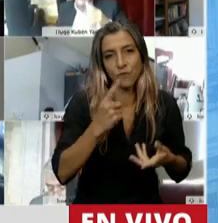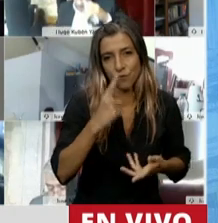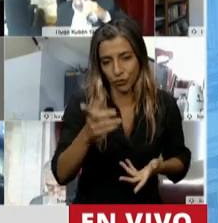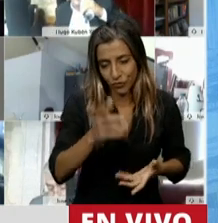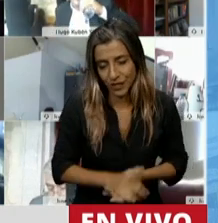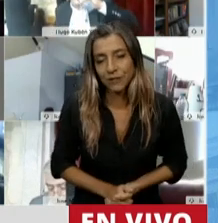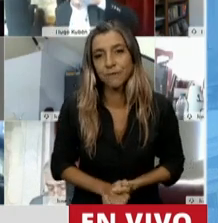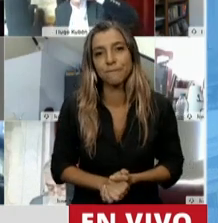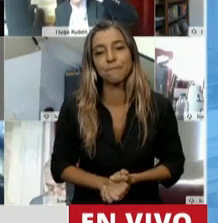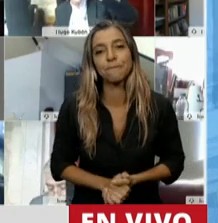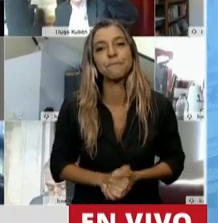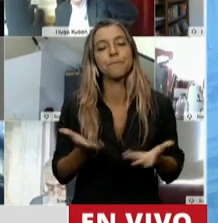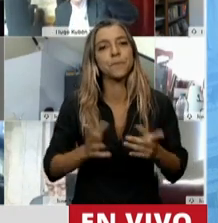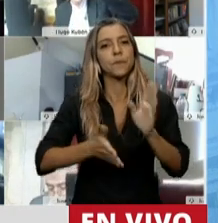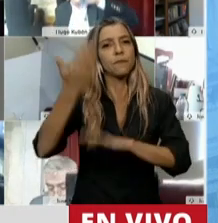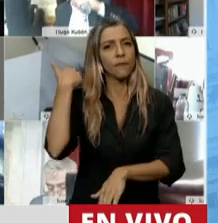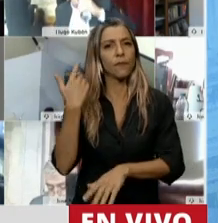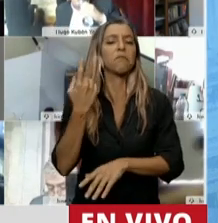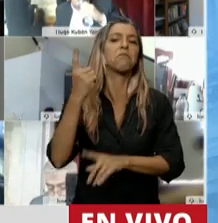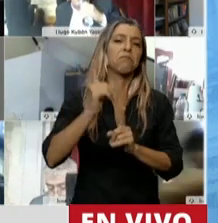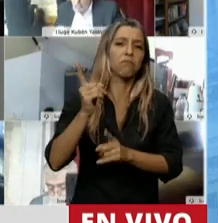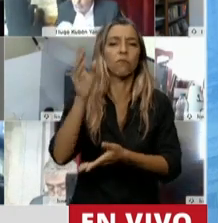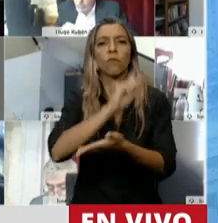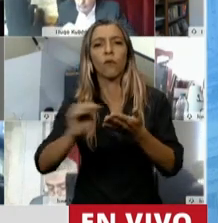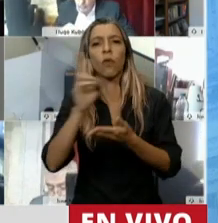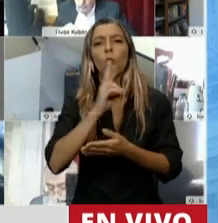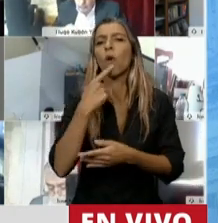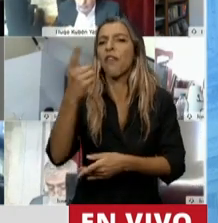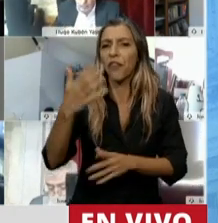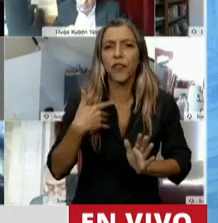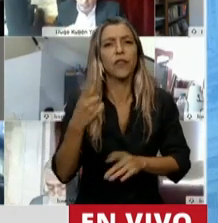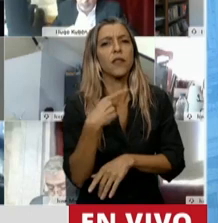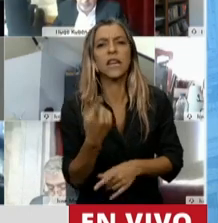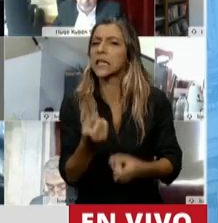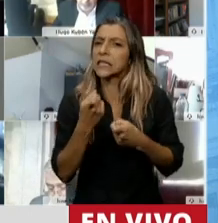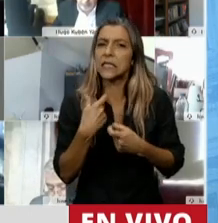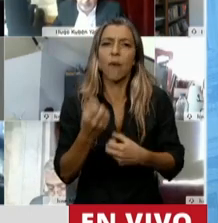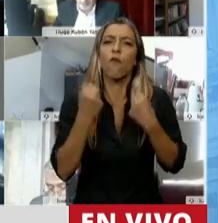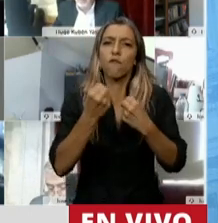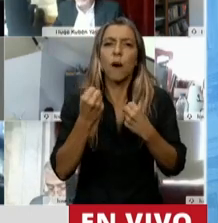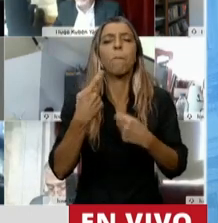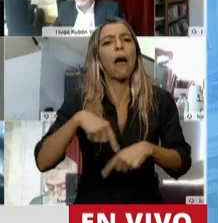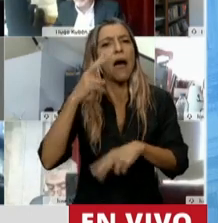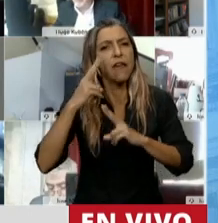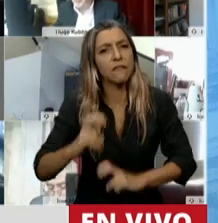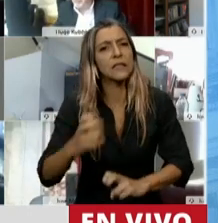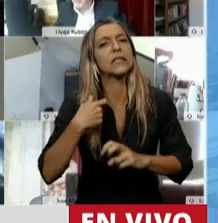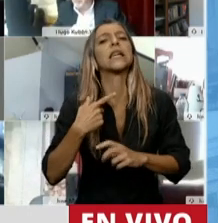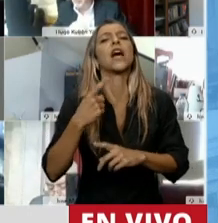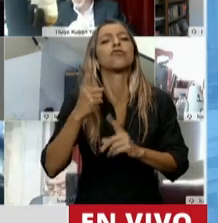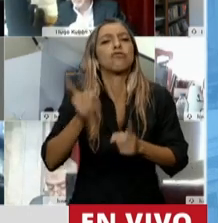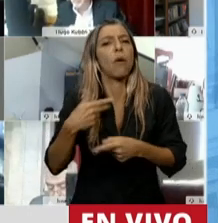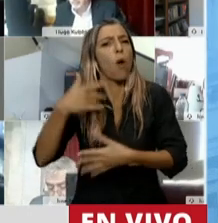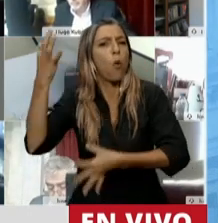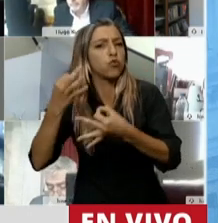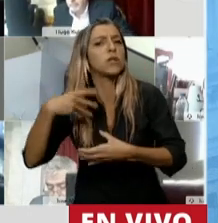Alguna diputada al principio planteaba, bueno, necesitamos fortalecer la participación o la investigación judicial para detener